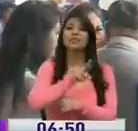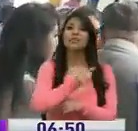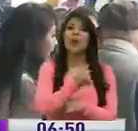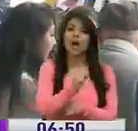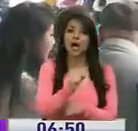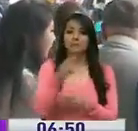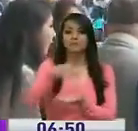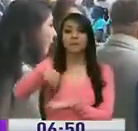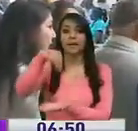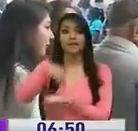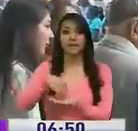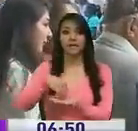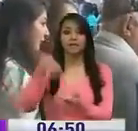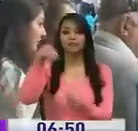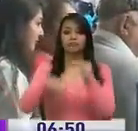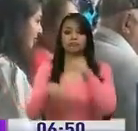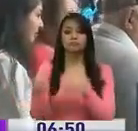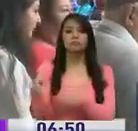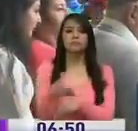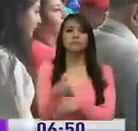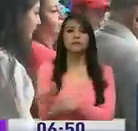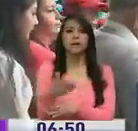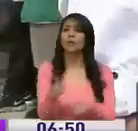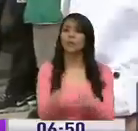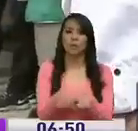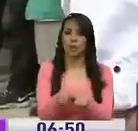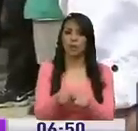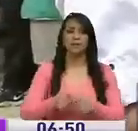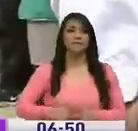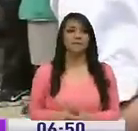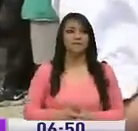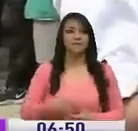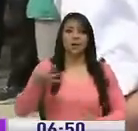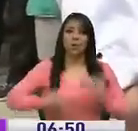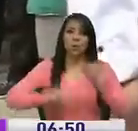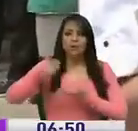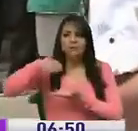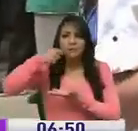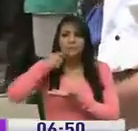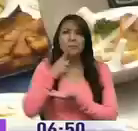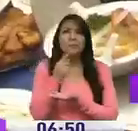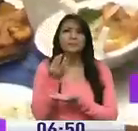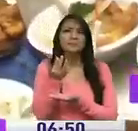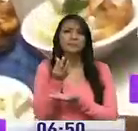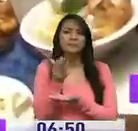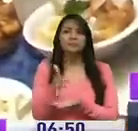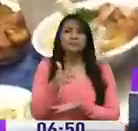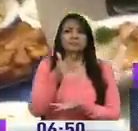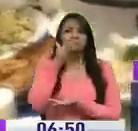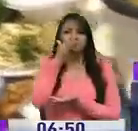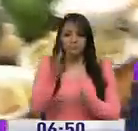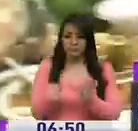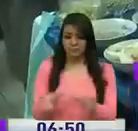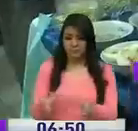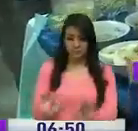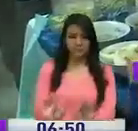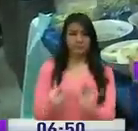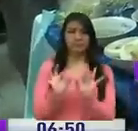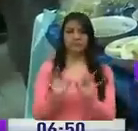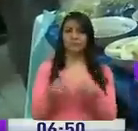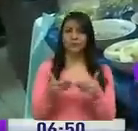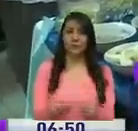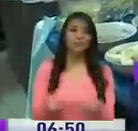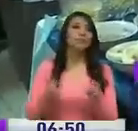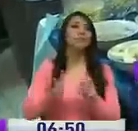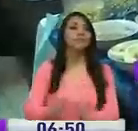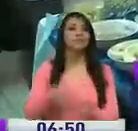en manabí le hacen el biche de pescado como si fuera la fanesca los jueces valoraron la textura el sabor el aroma y la presentación además se premió